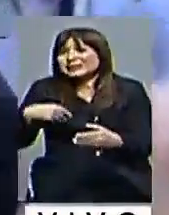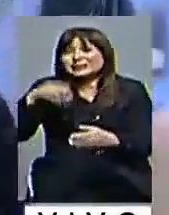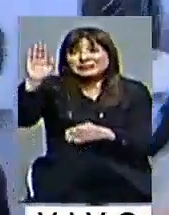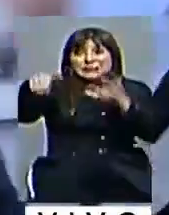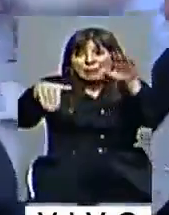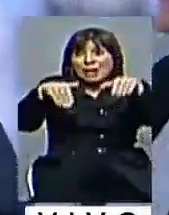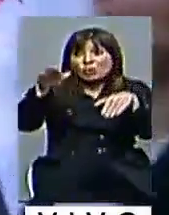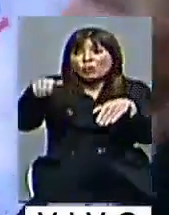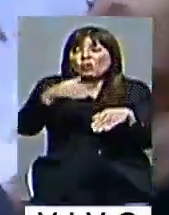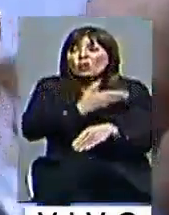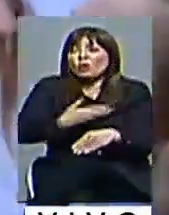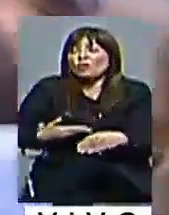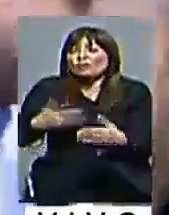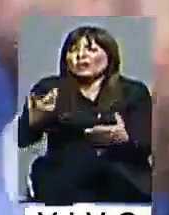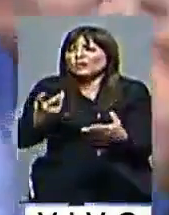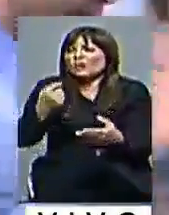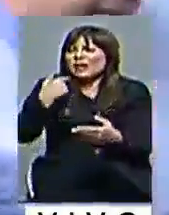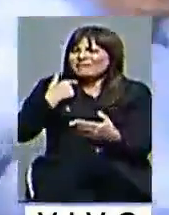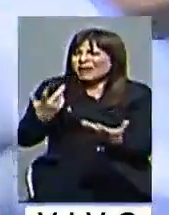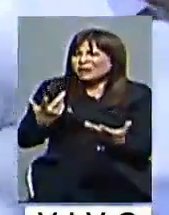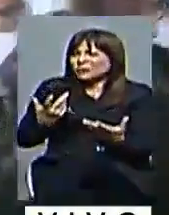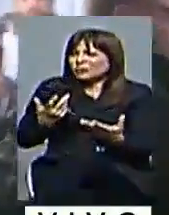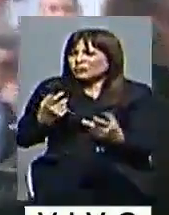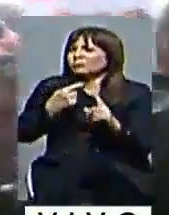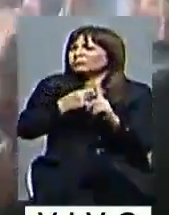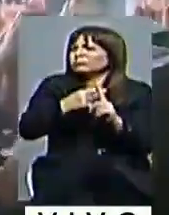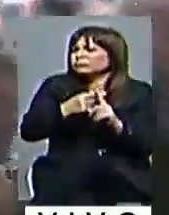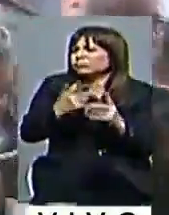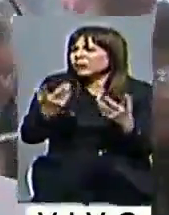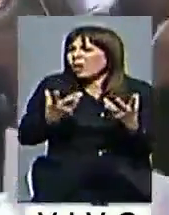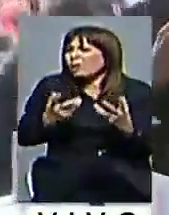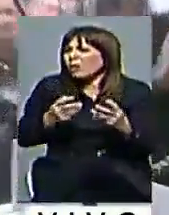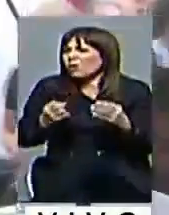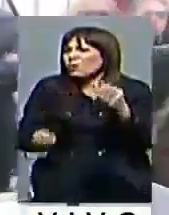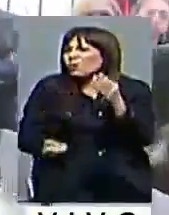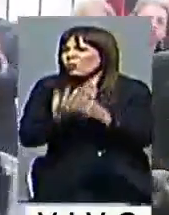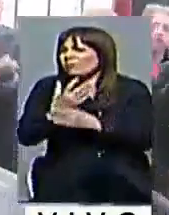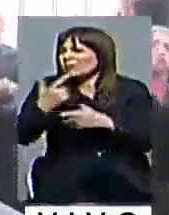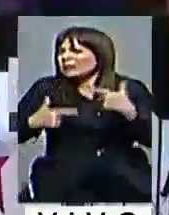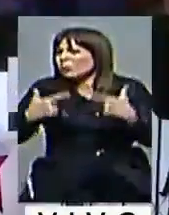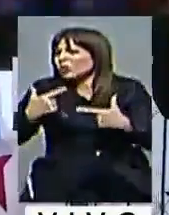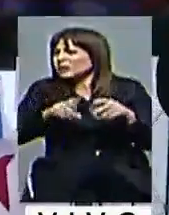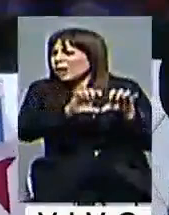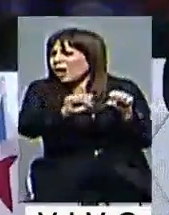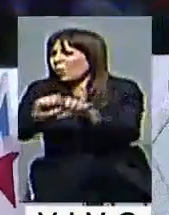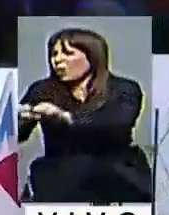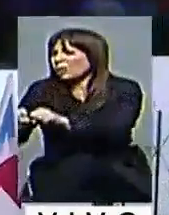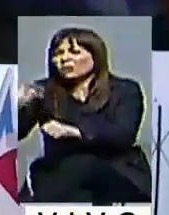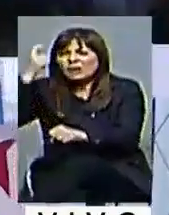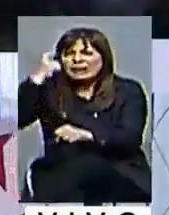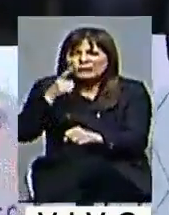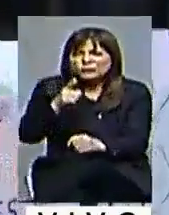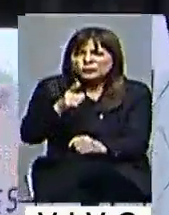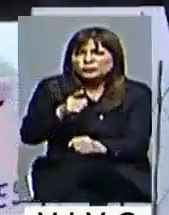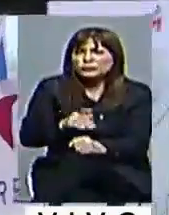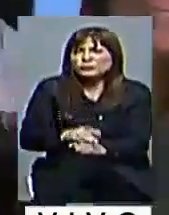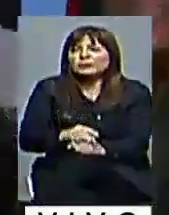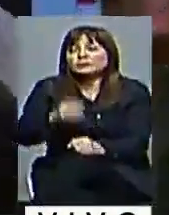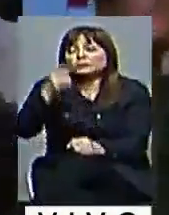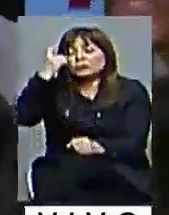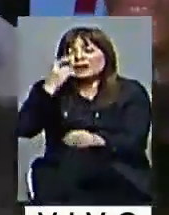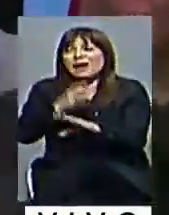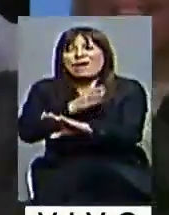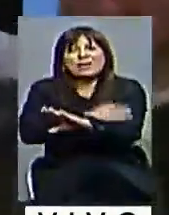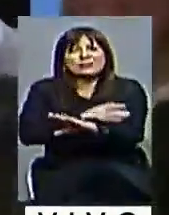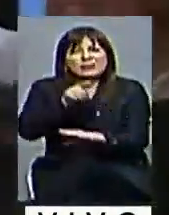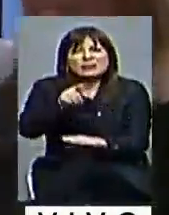unidad, ¿tendrá efecto en lo que podría hacer llegar nuevamente a la política de los acuerdos? Mira, yo creo que previo a eso hay